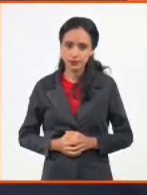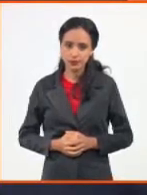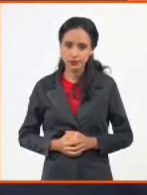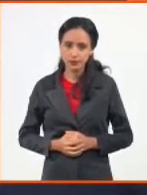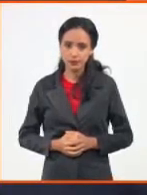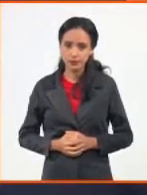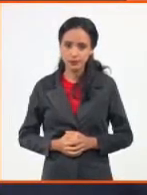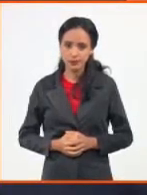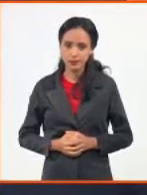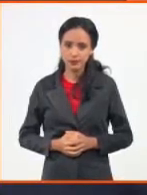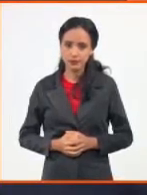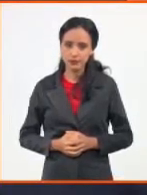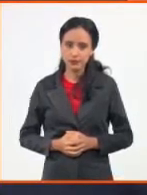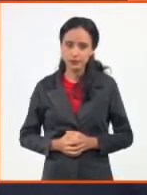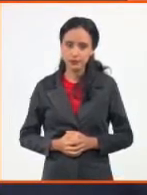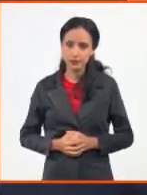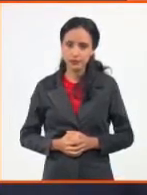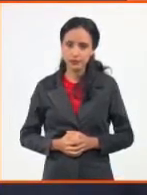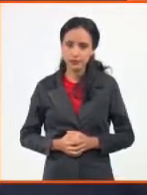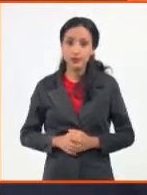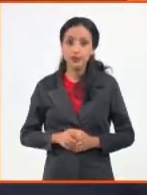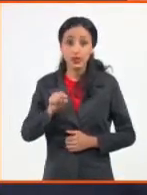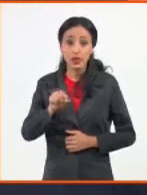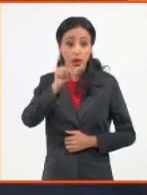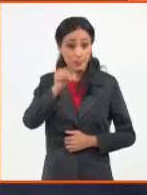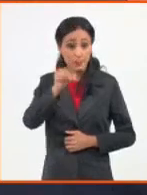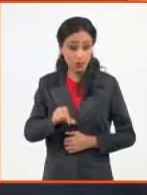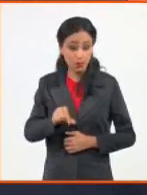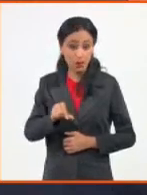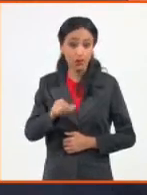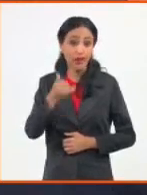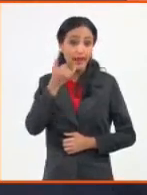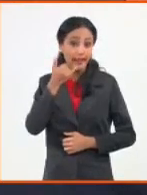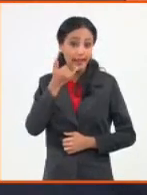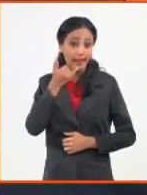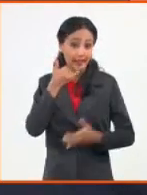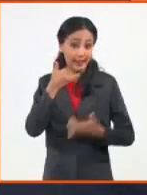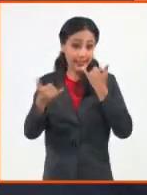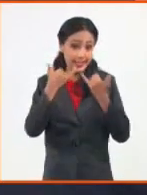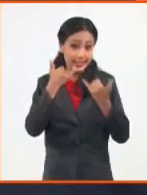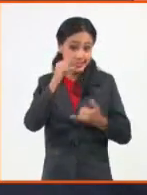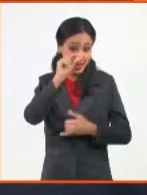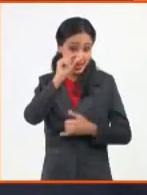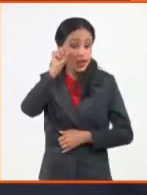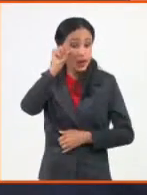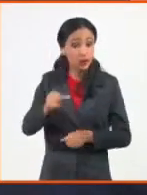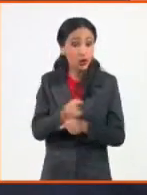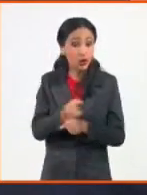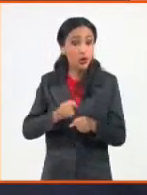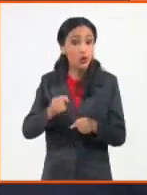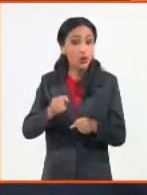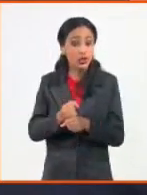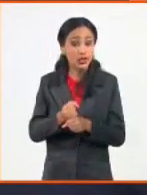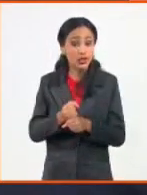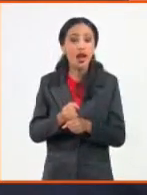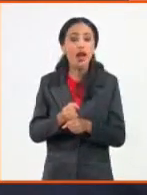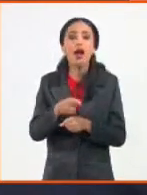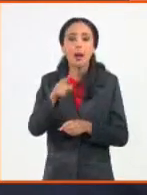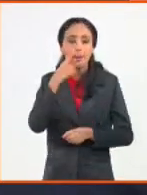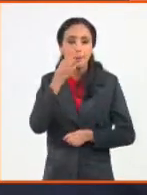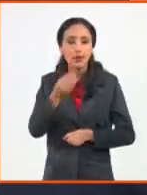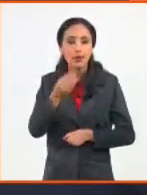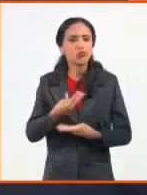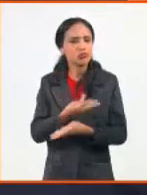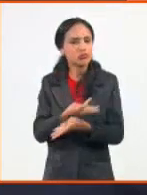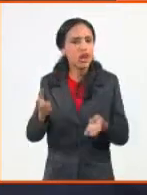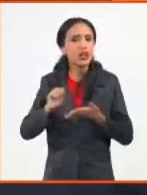los operadores tienen la responsabilidad de brindar de manera adecuada estos servicios a las personas